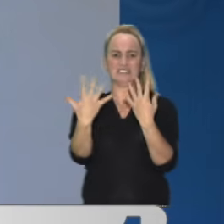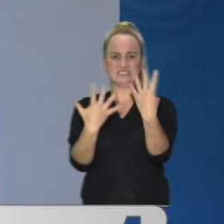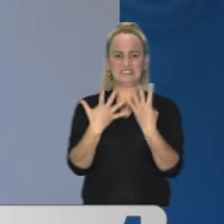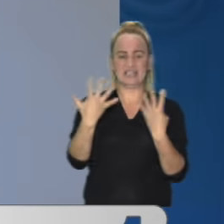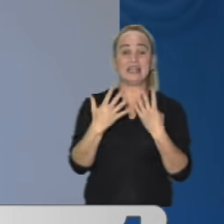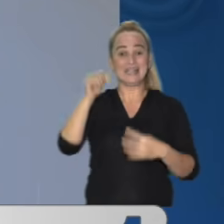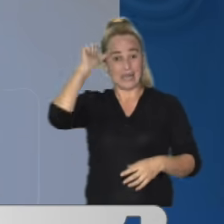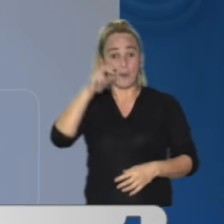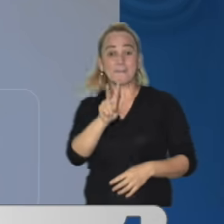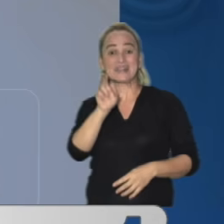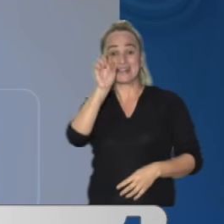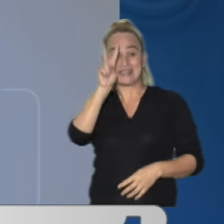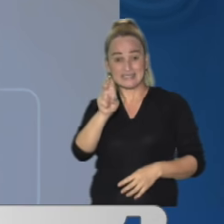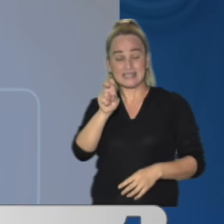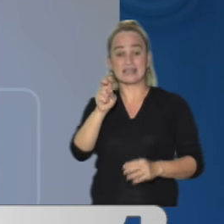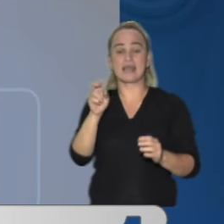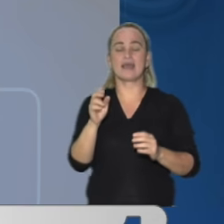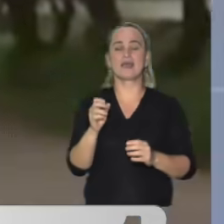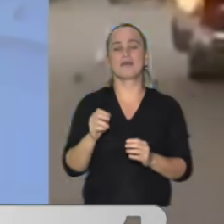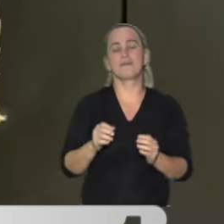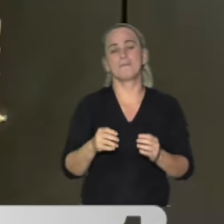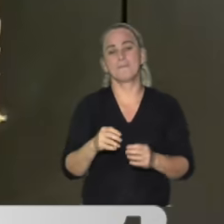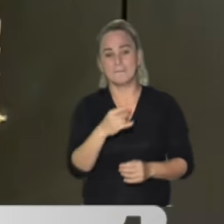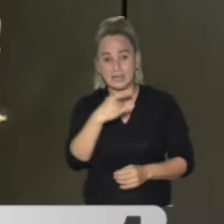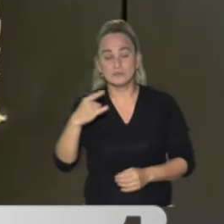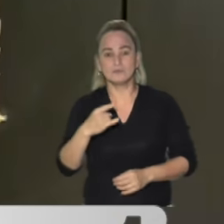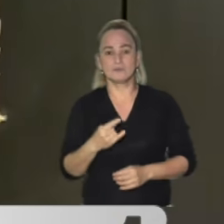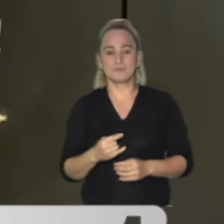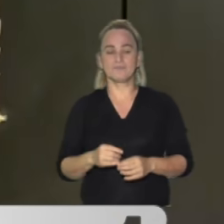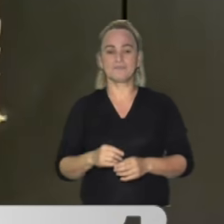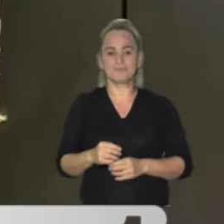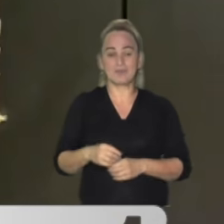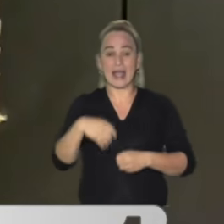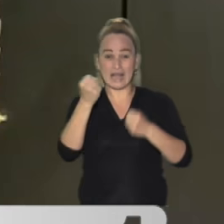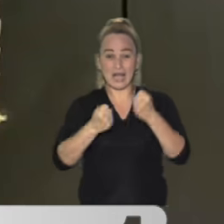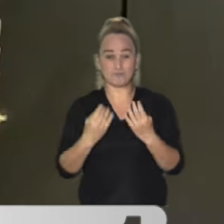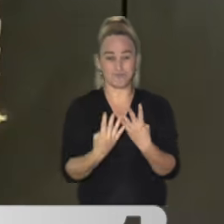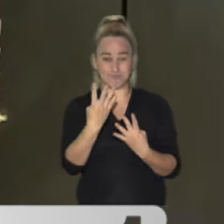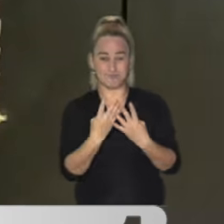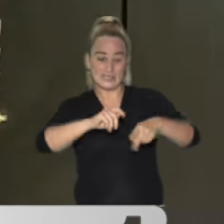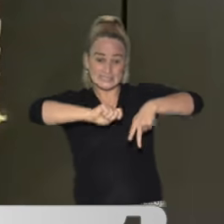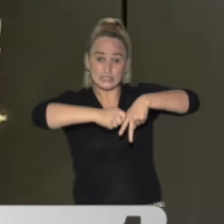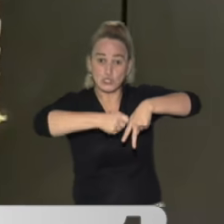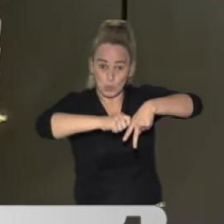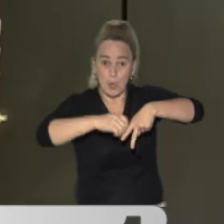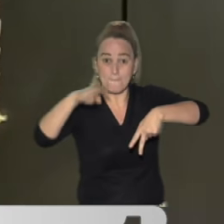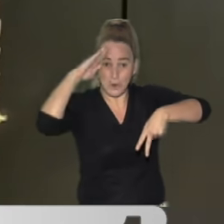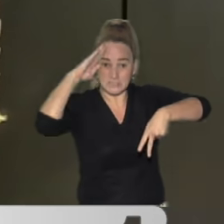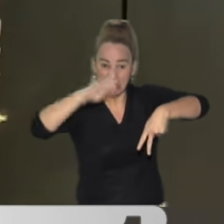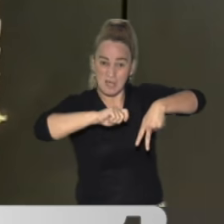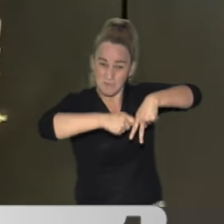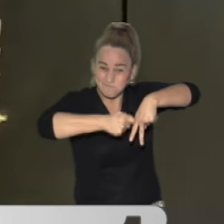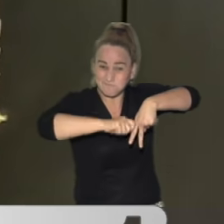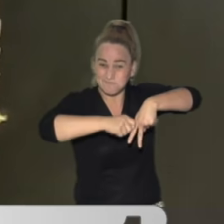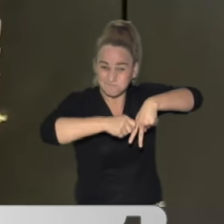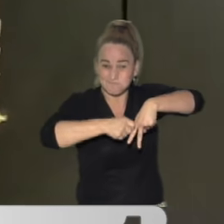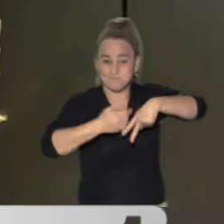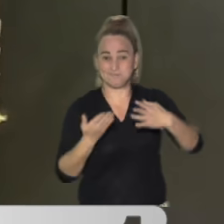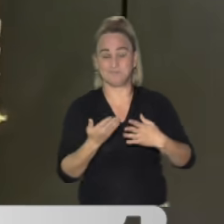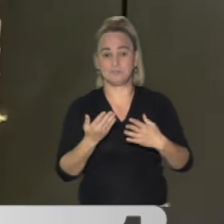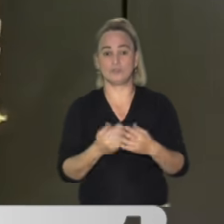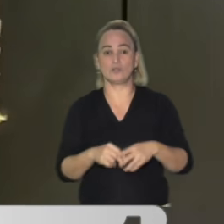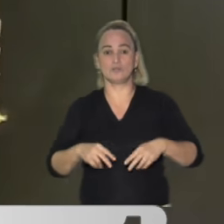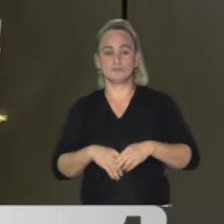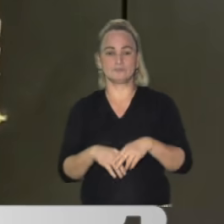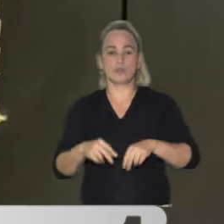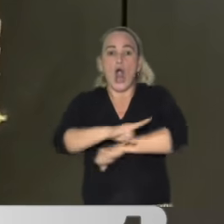pasado 27 de mayo. Fue incinerado el vehículo, fueron torturados los policías, les hurtaron